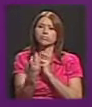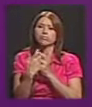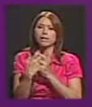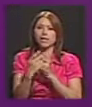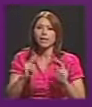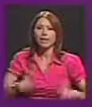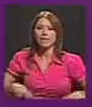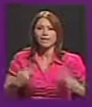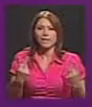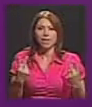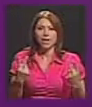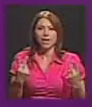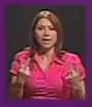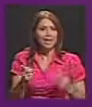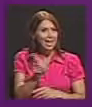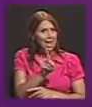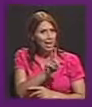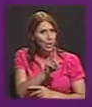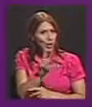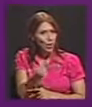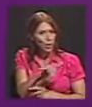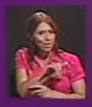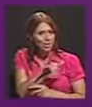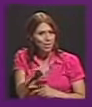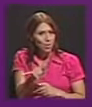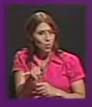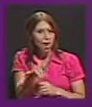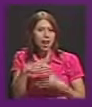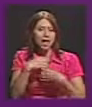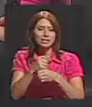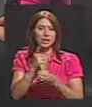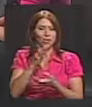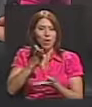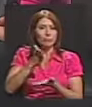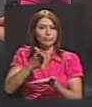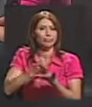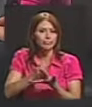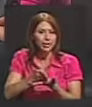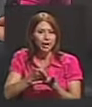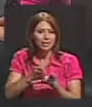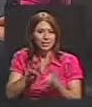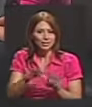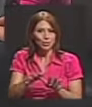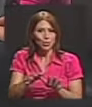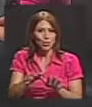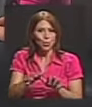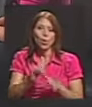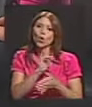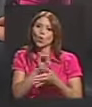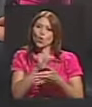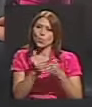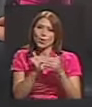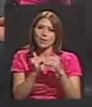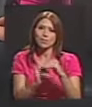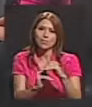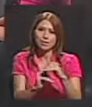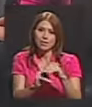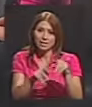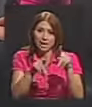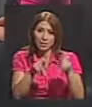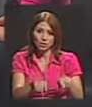que no es lo mismo a una castración tanto de la persona a la que estamos cuidando